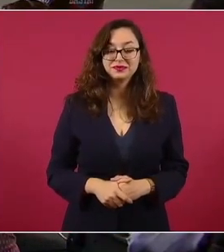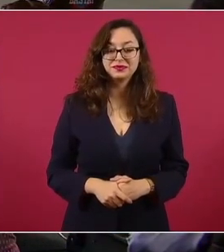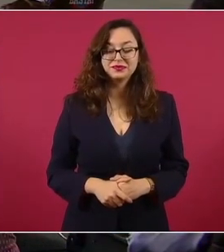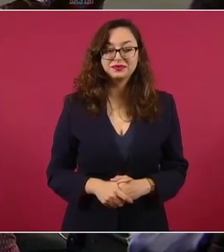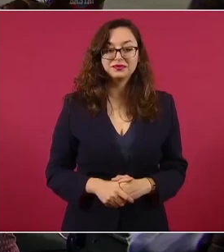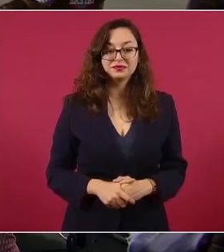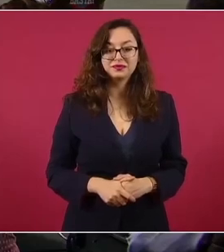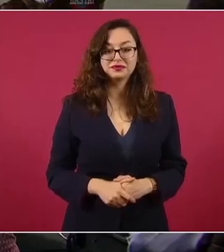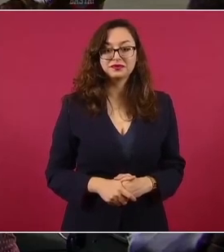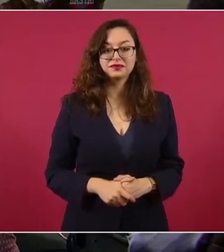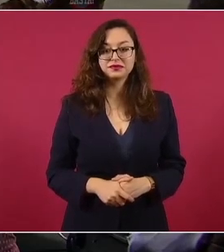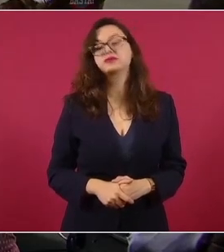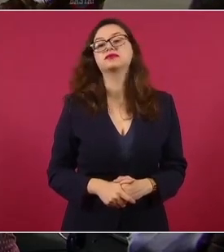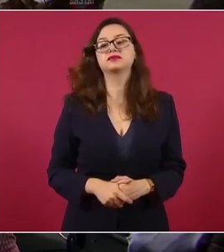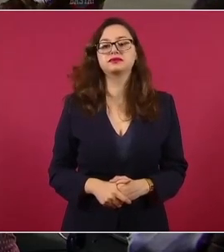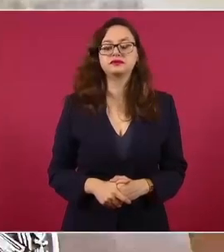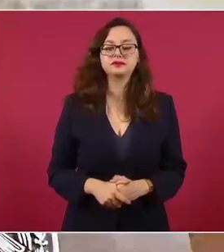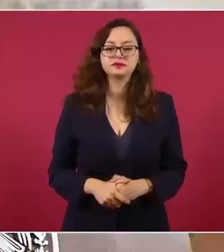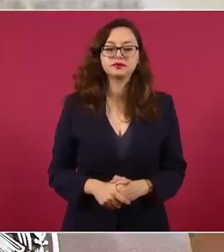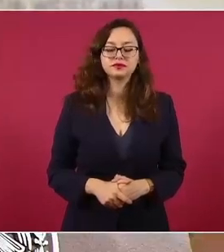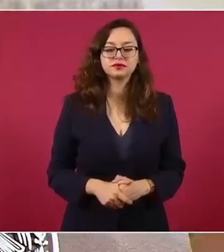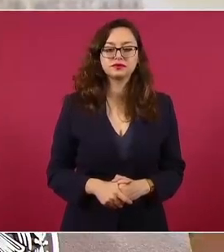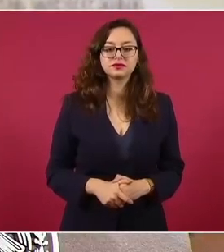Este es el fondo del asunto.